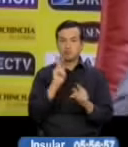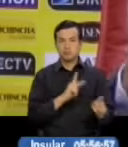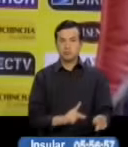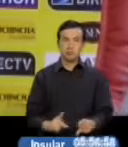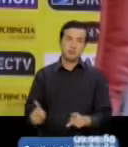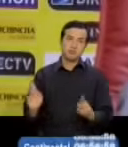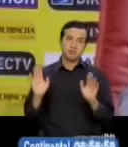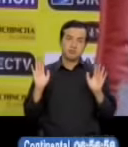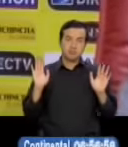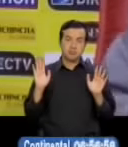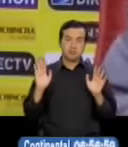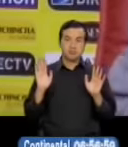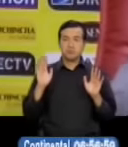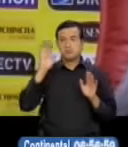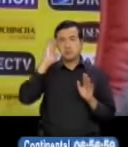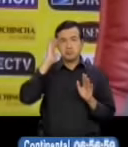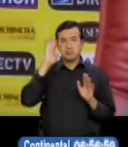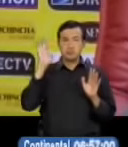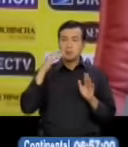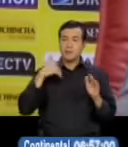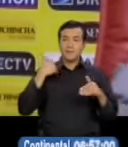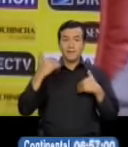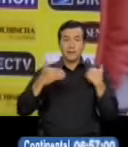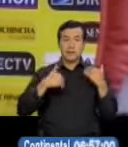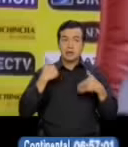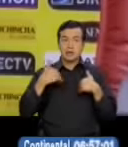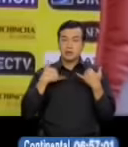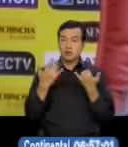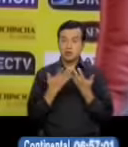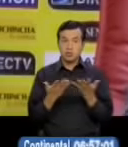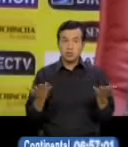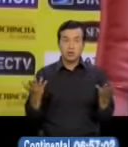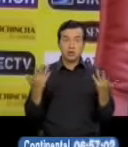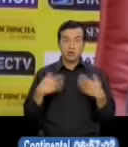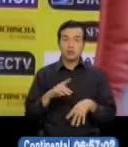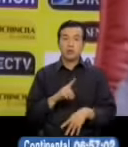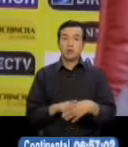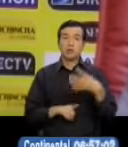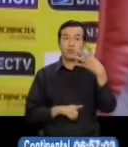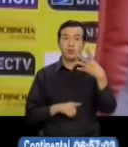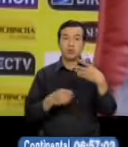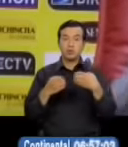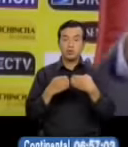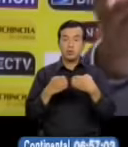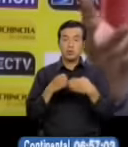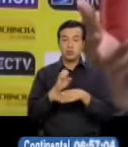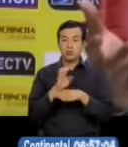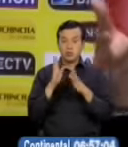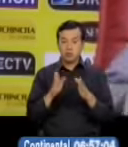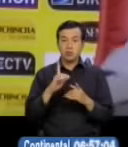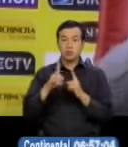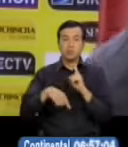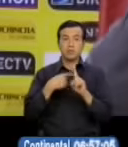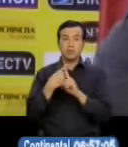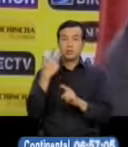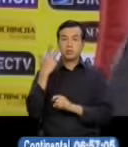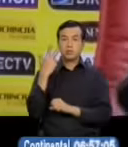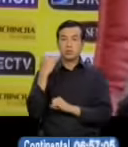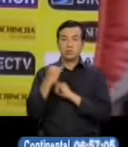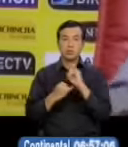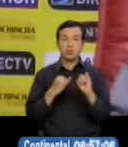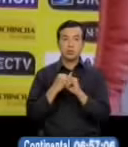En ese caso, nosotros no nos preocupa, más bien nos alegra de que ahora tengamos 4 seleccionados, más 3 extranjeros que